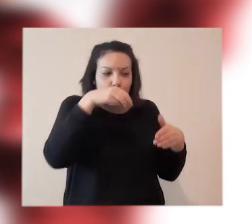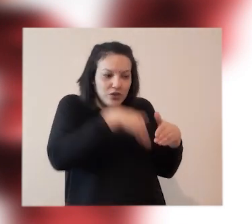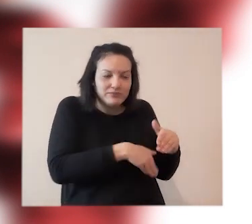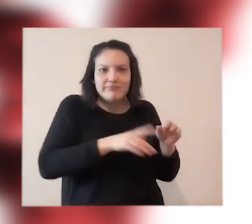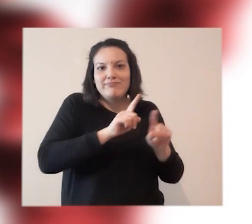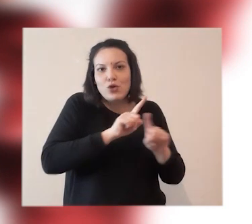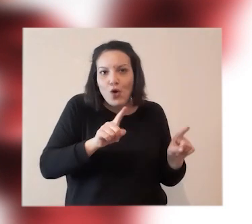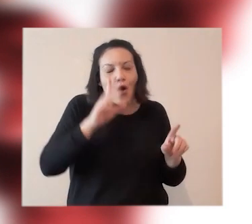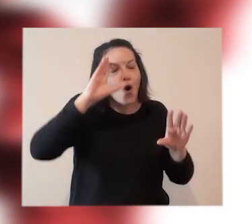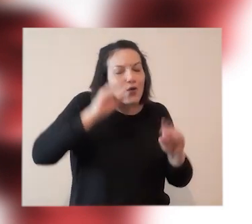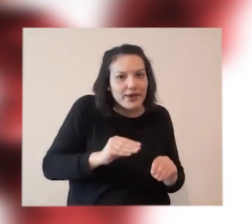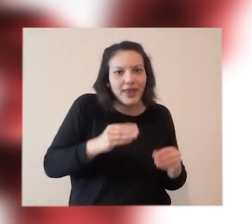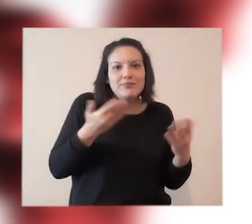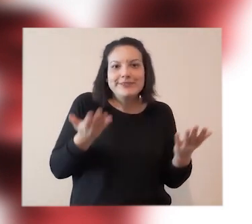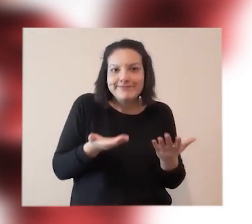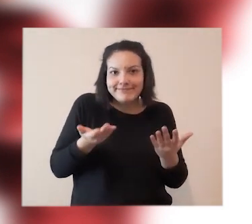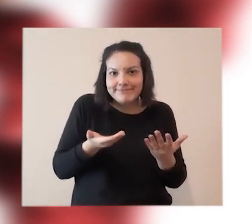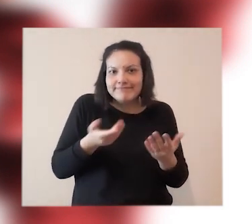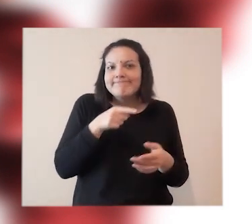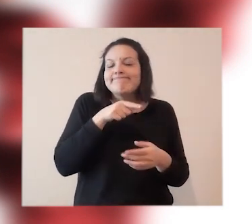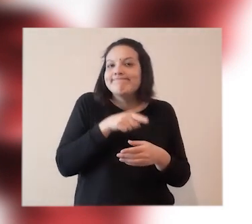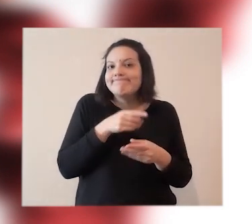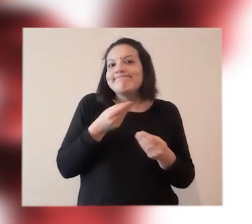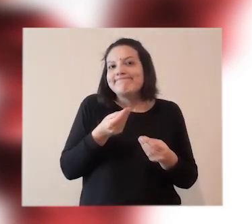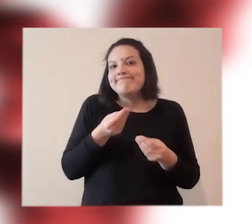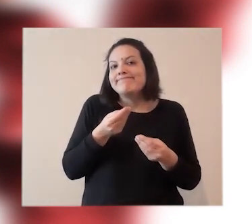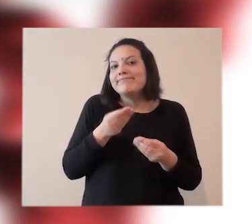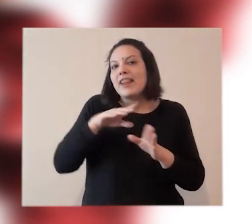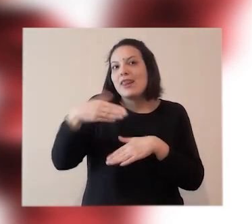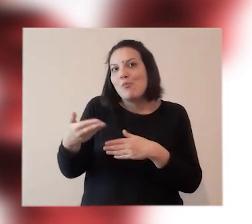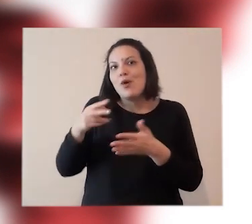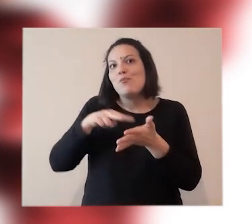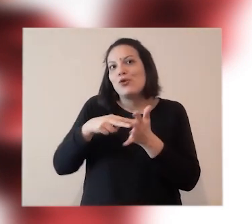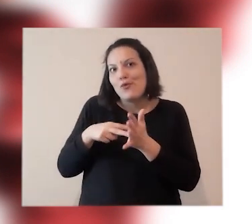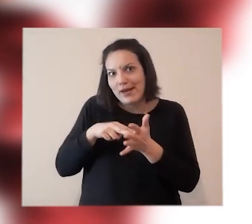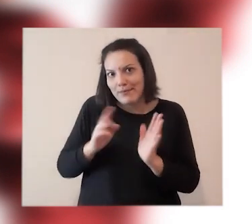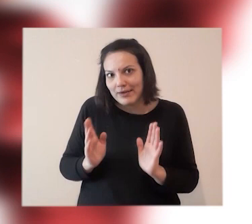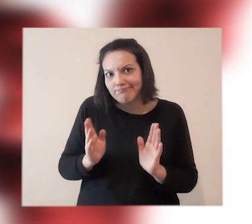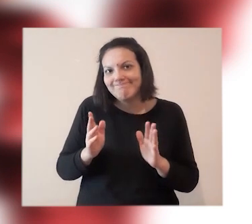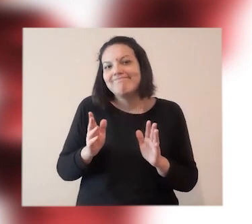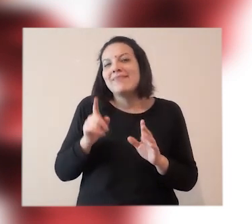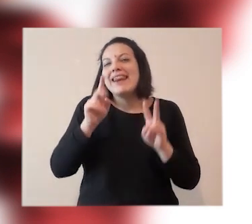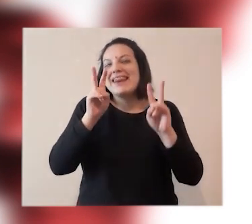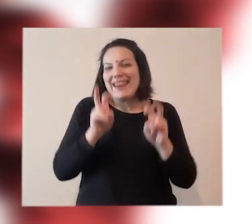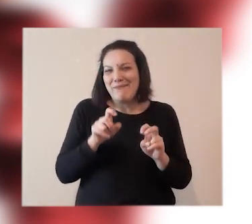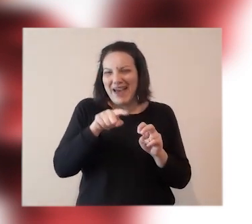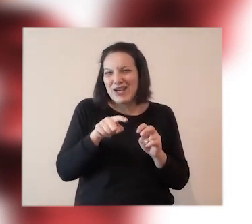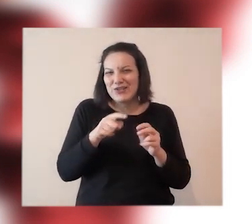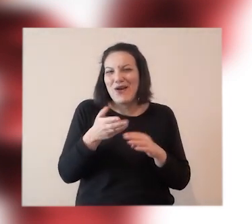nuestros bolsos, en las carteras, y eso, bueno, va a generar inconveniente. Entonces, eso hace referencia con planificar la jornada,